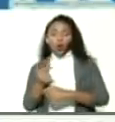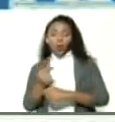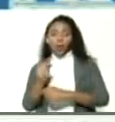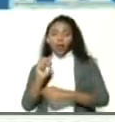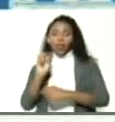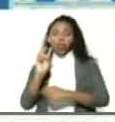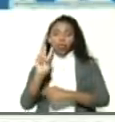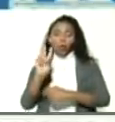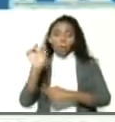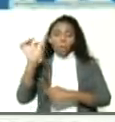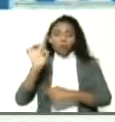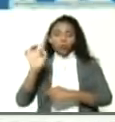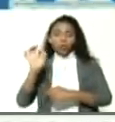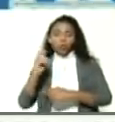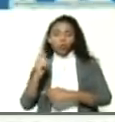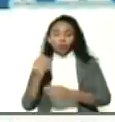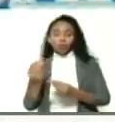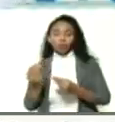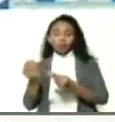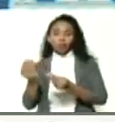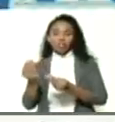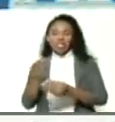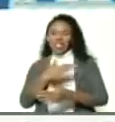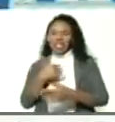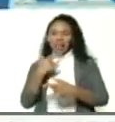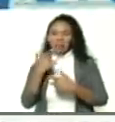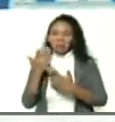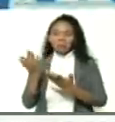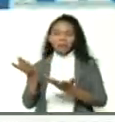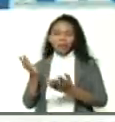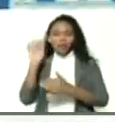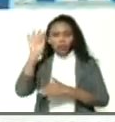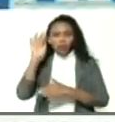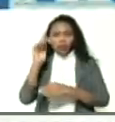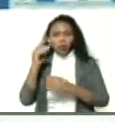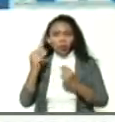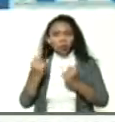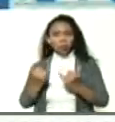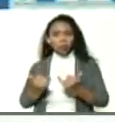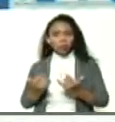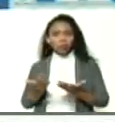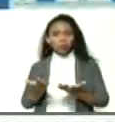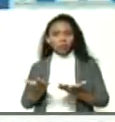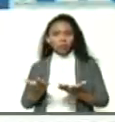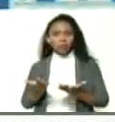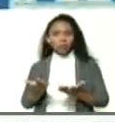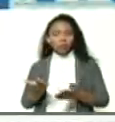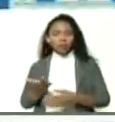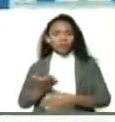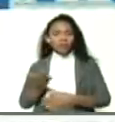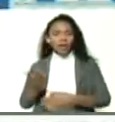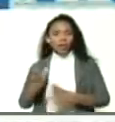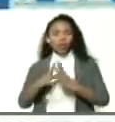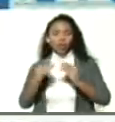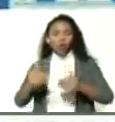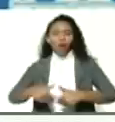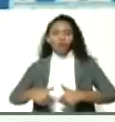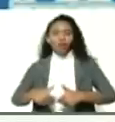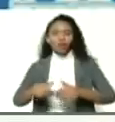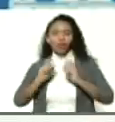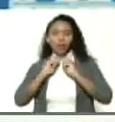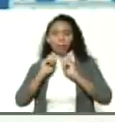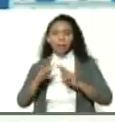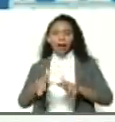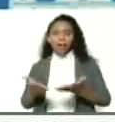0,2%. ¿Qué quiere decir esto en el futuro inmediato? Que todos los esfuerzos se habrán